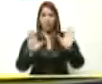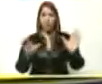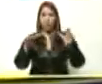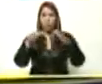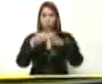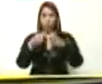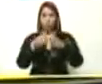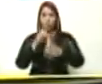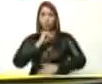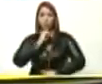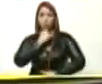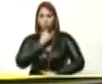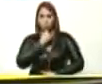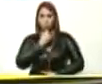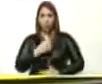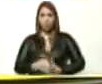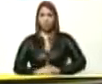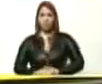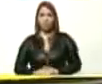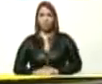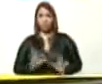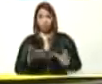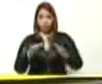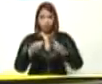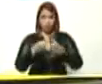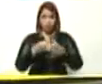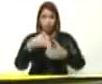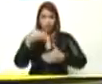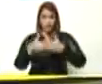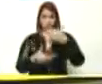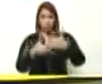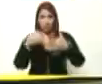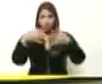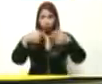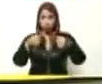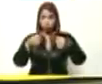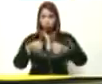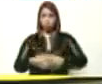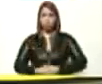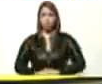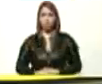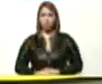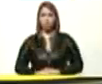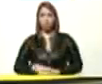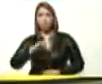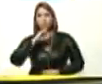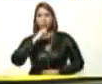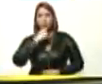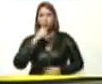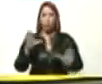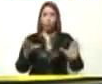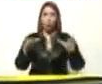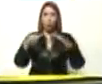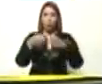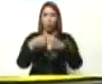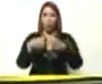del código, orgánico, procesal, penal, el código, orgánico,